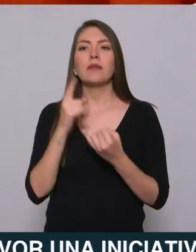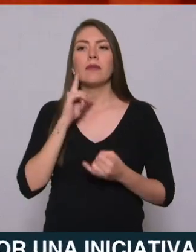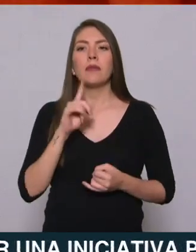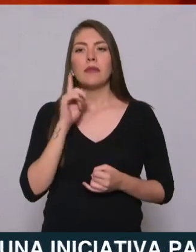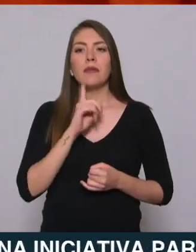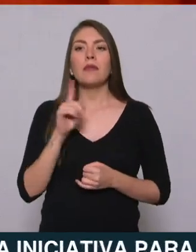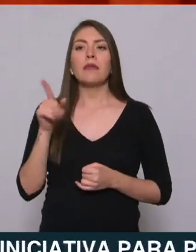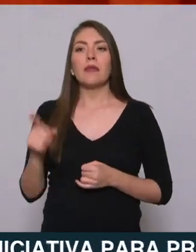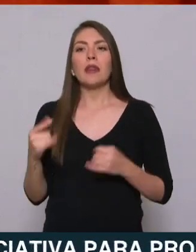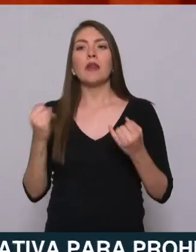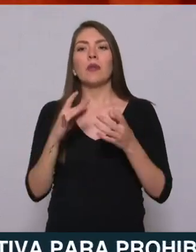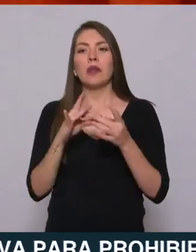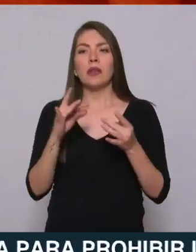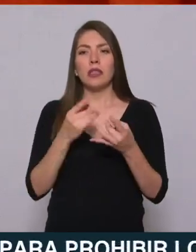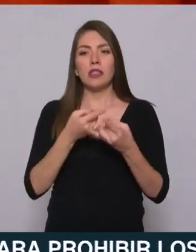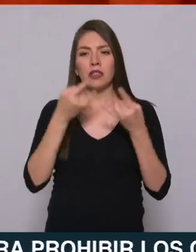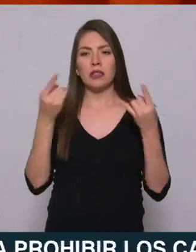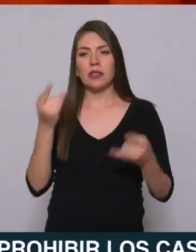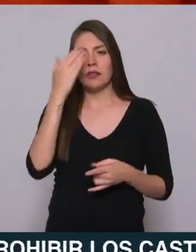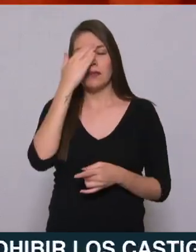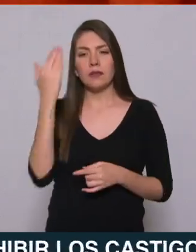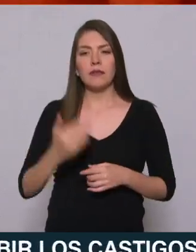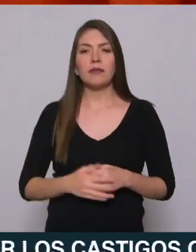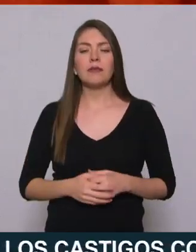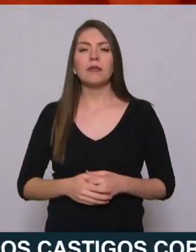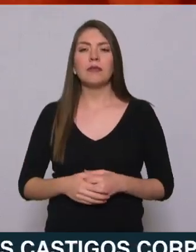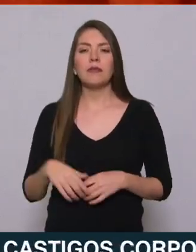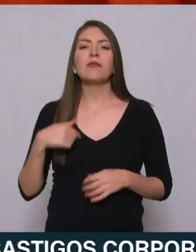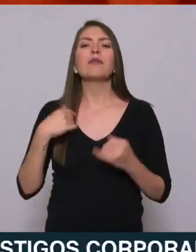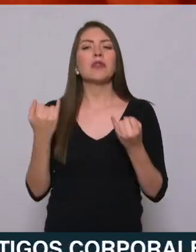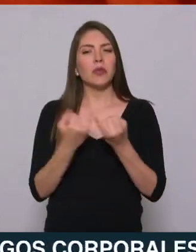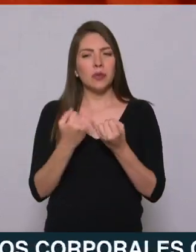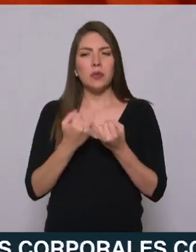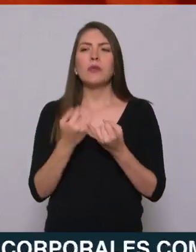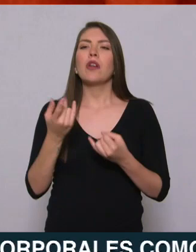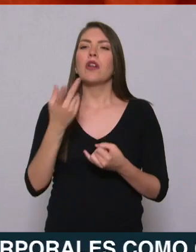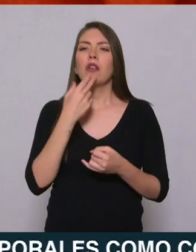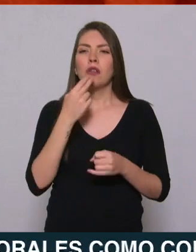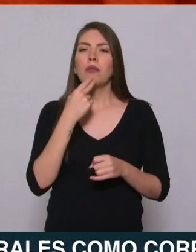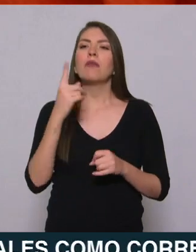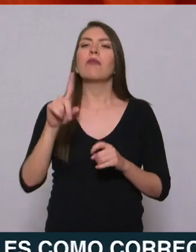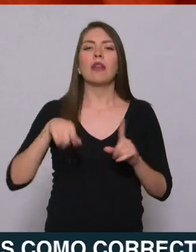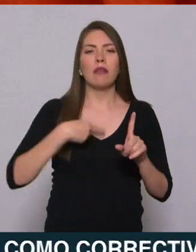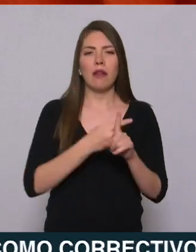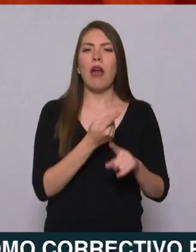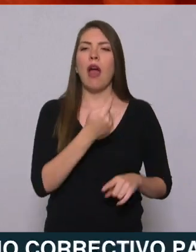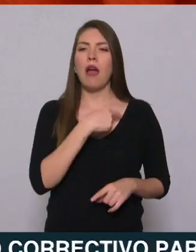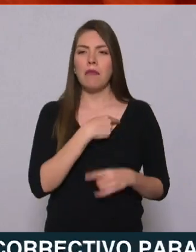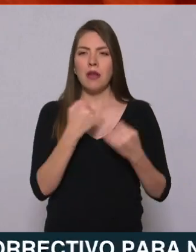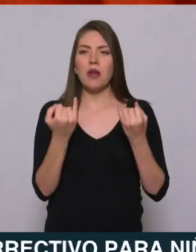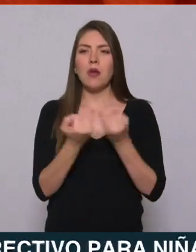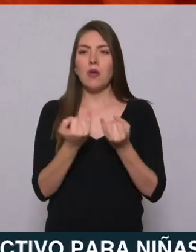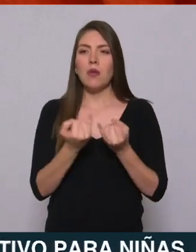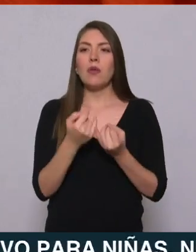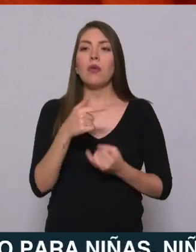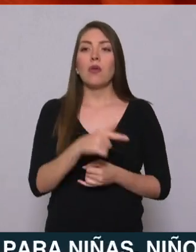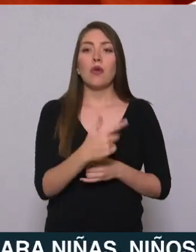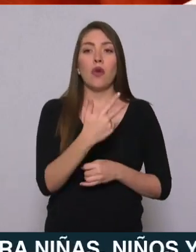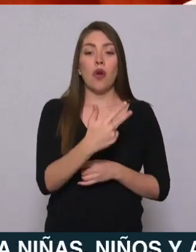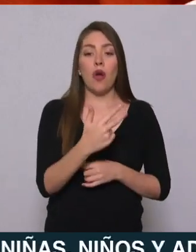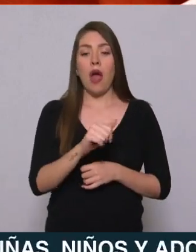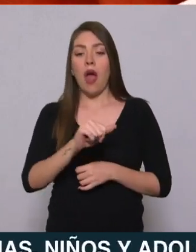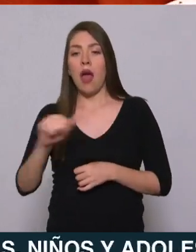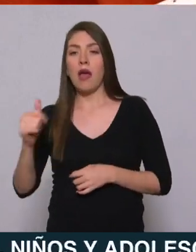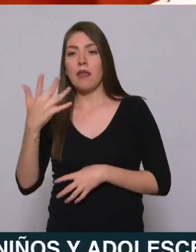Yo también soy víctima de abuso sexual por parte de Fernando Martínez. Sufrí estos abusos de los 8 a los 10